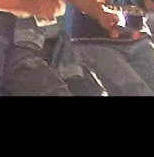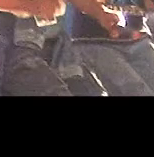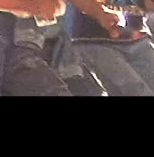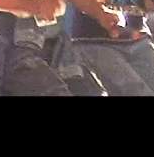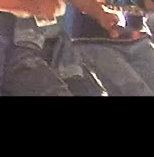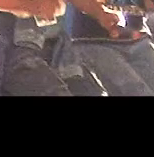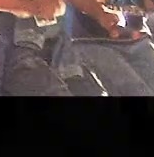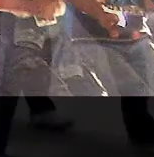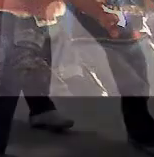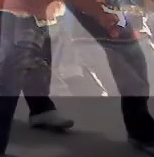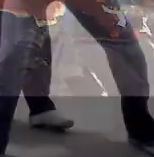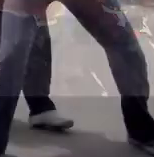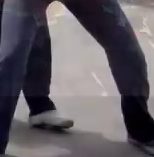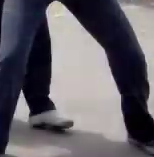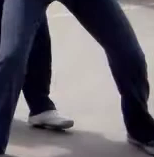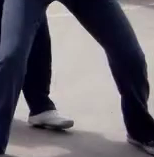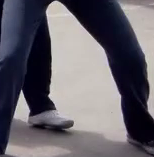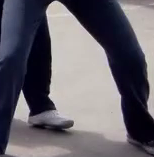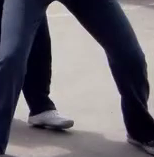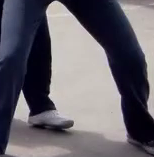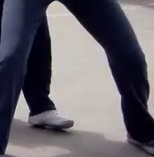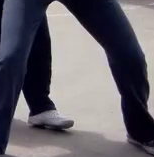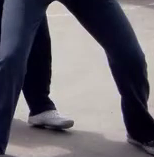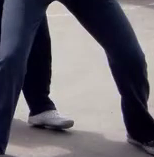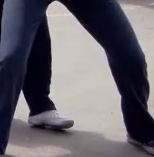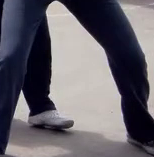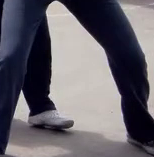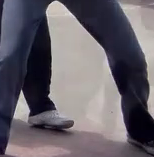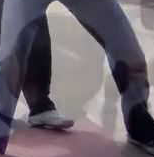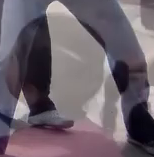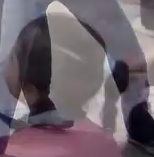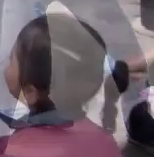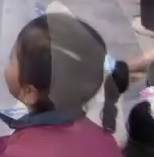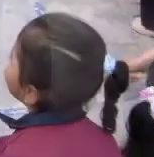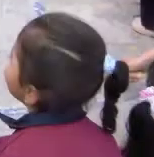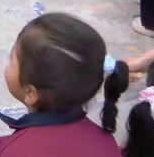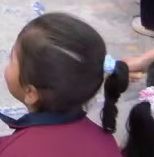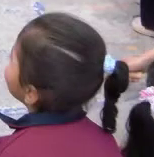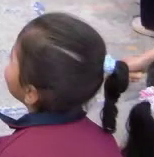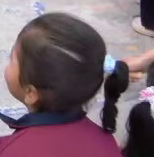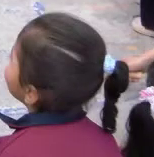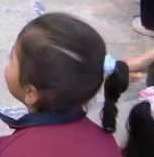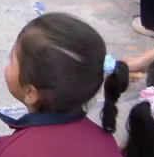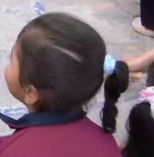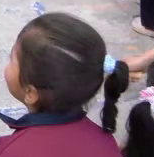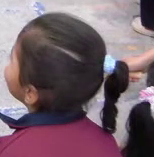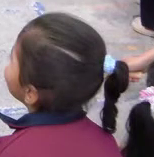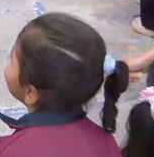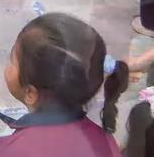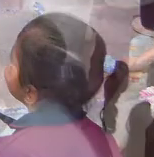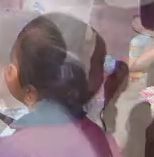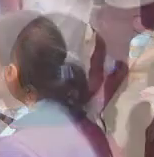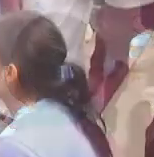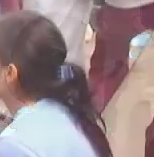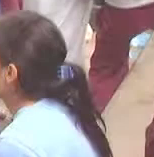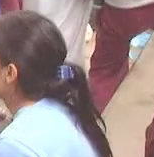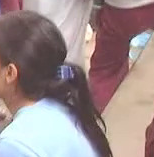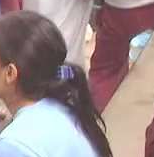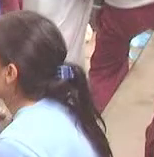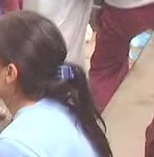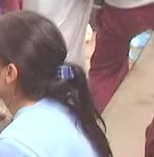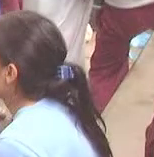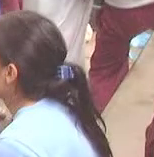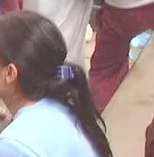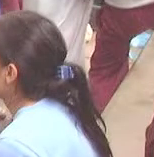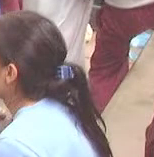entonces eh se ha realmente dinamizado Y en este momento son miles de niños yendo